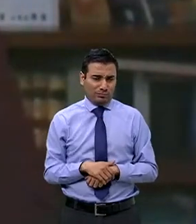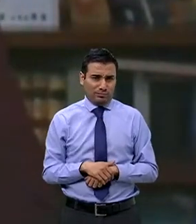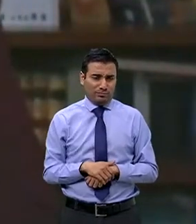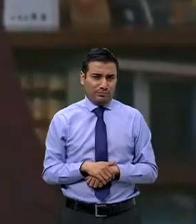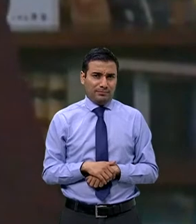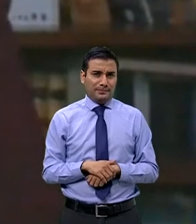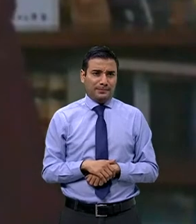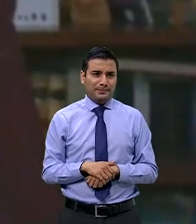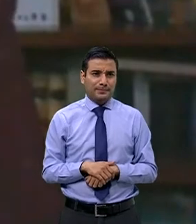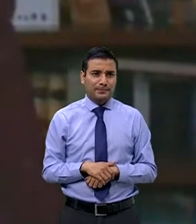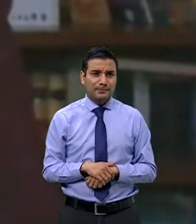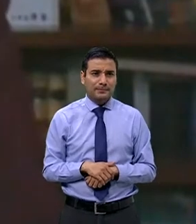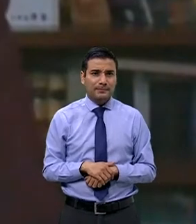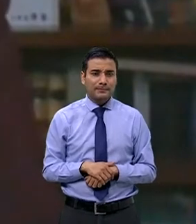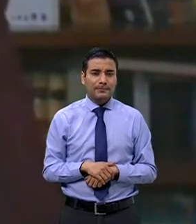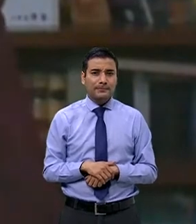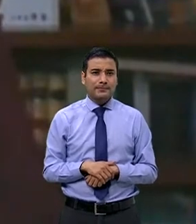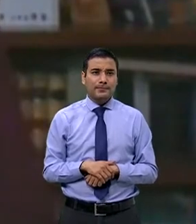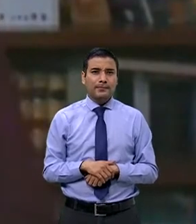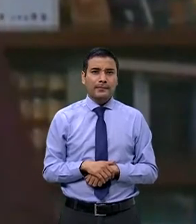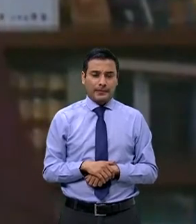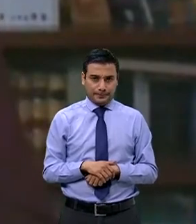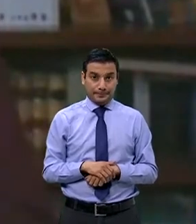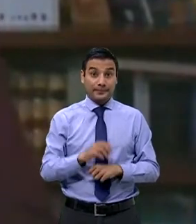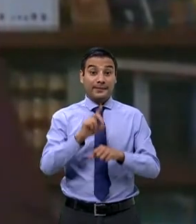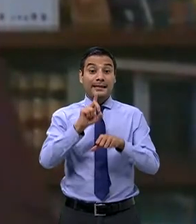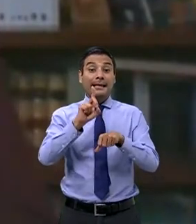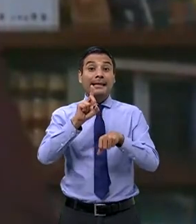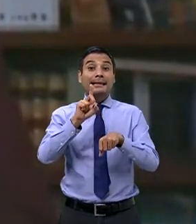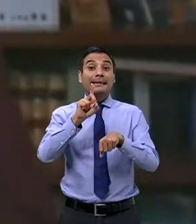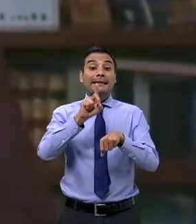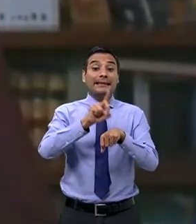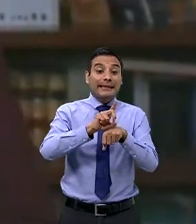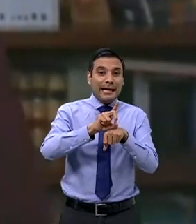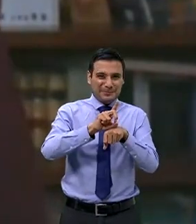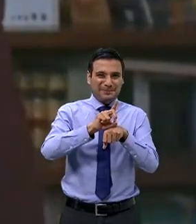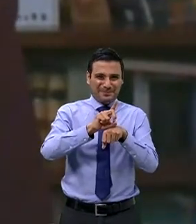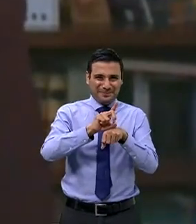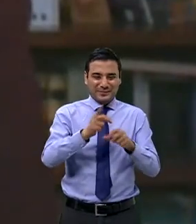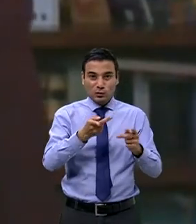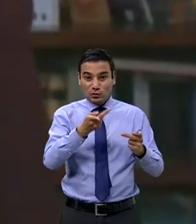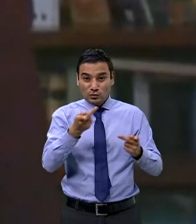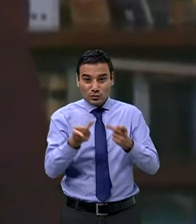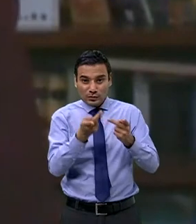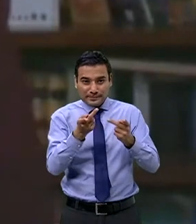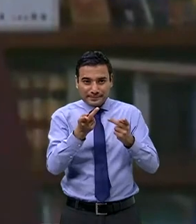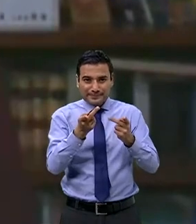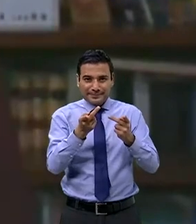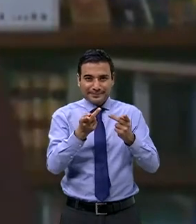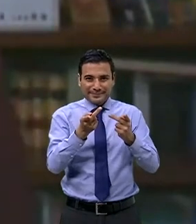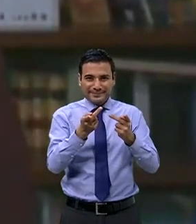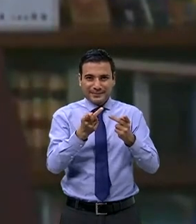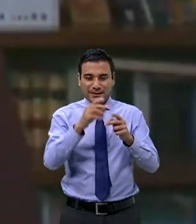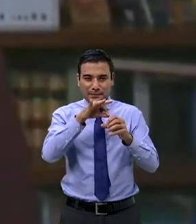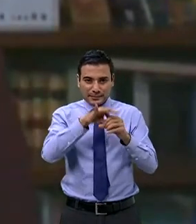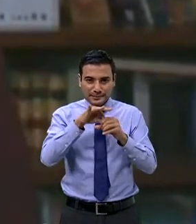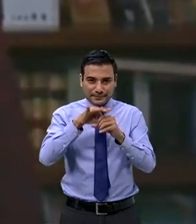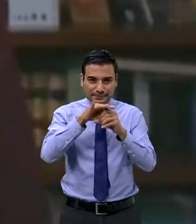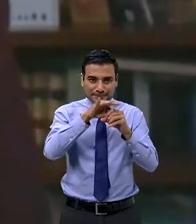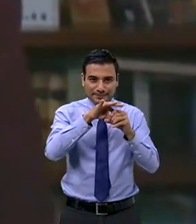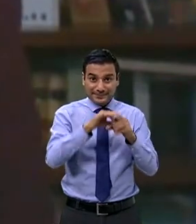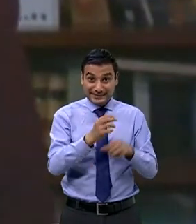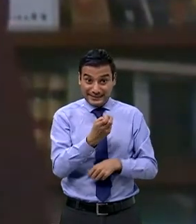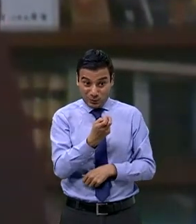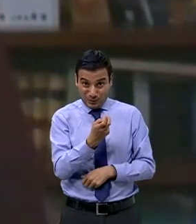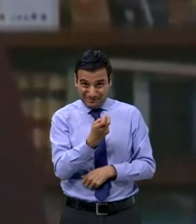incluso si nos salimos el día de la jornada donde se llevaron a cabo las opiniones fuimos emitir las opiniones